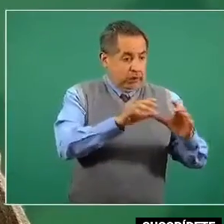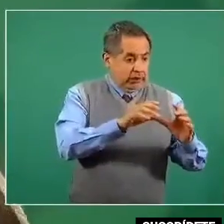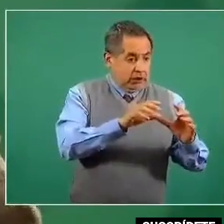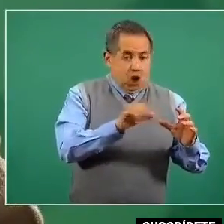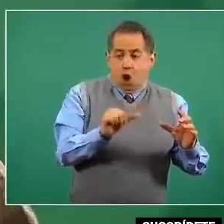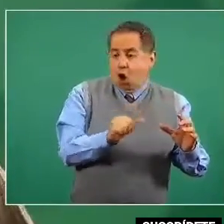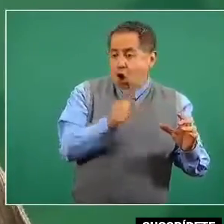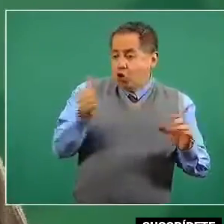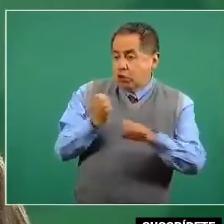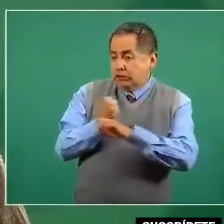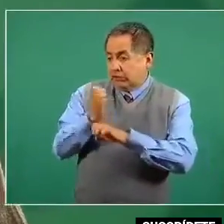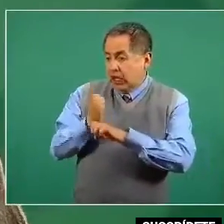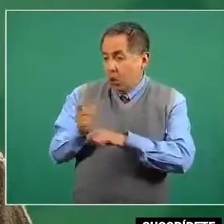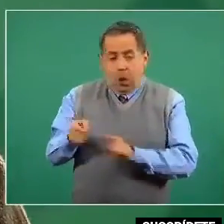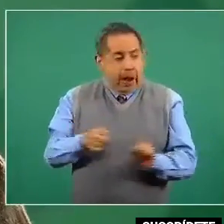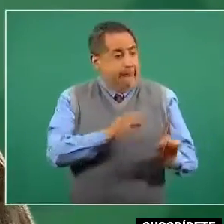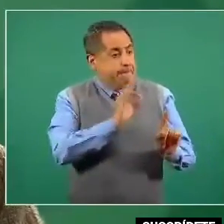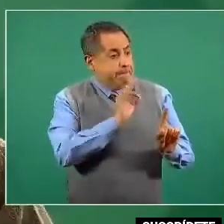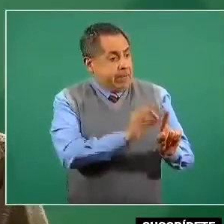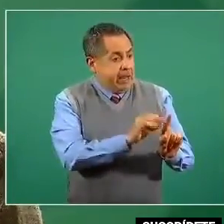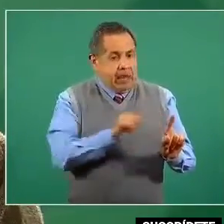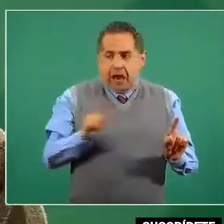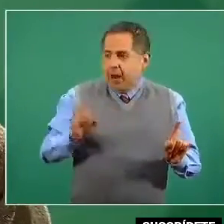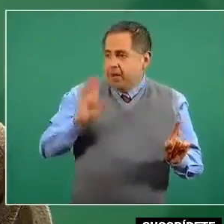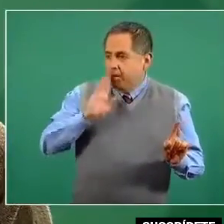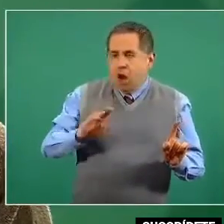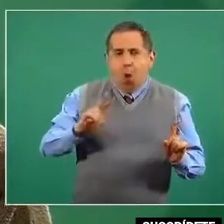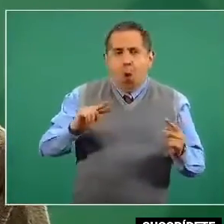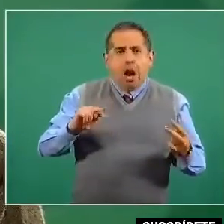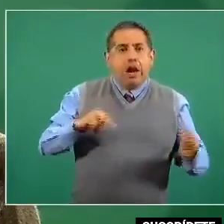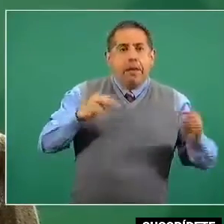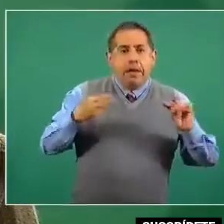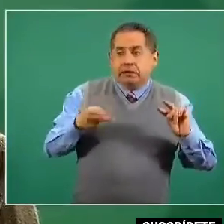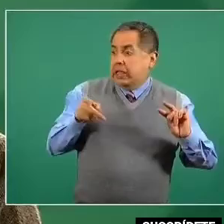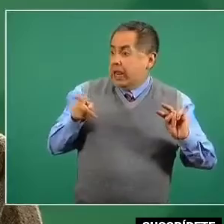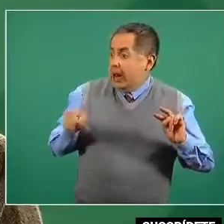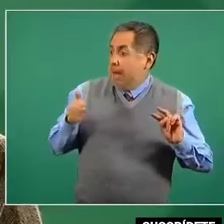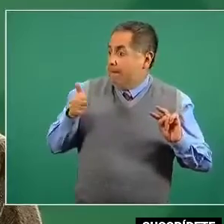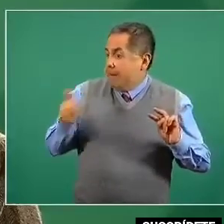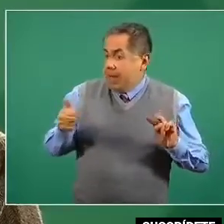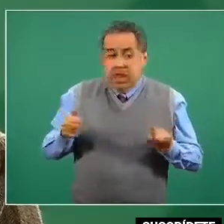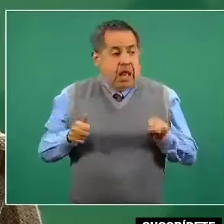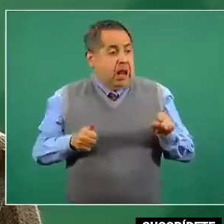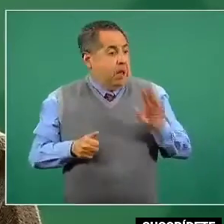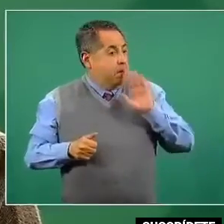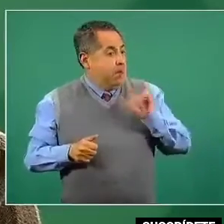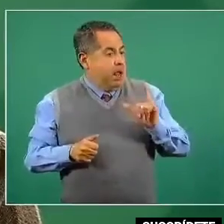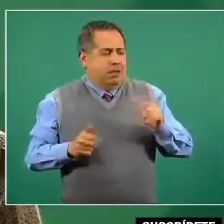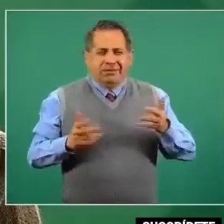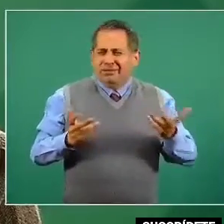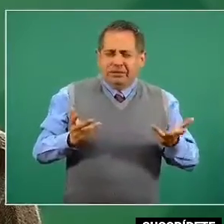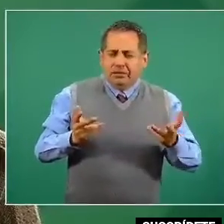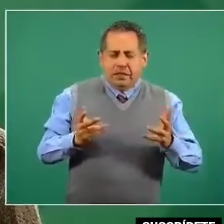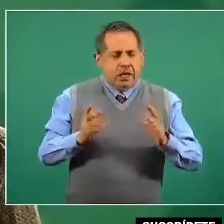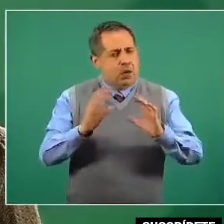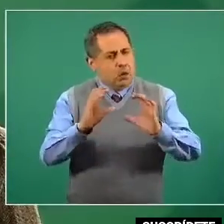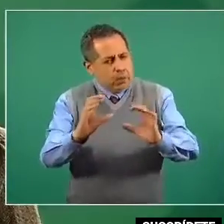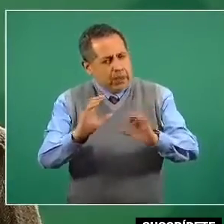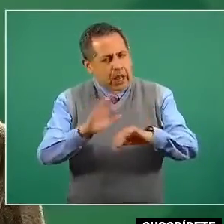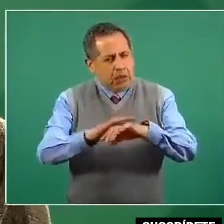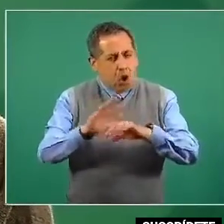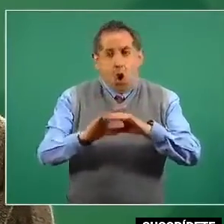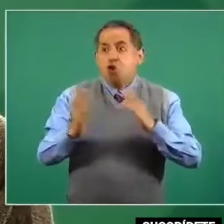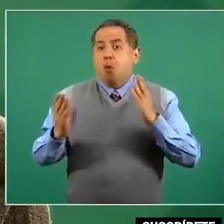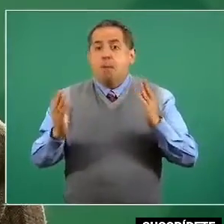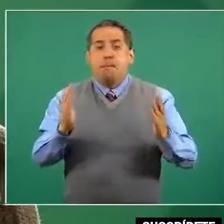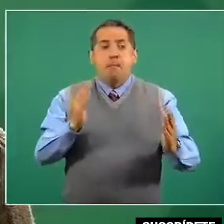estado, o al revés, si un estado no está haciendo lo suficiente con respecto a su vecino. Aquí hay que tener cuidado en la